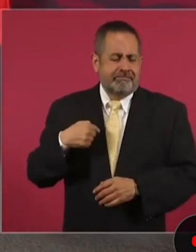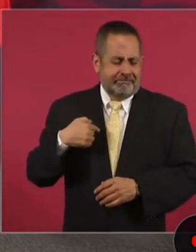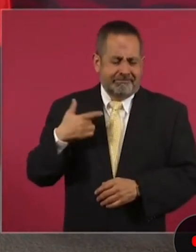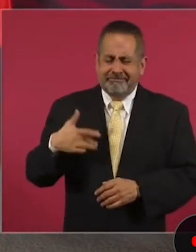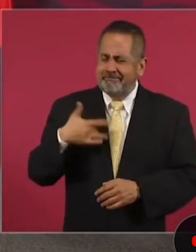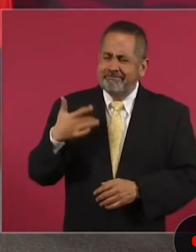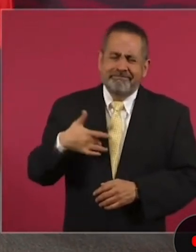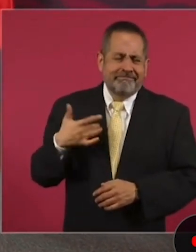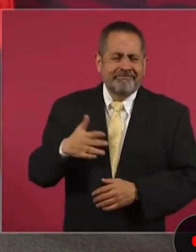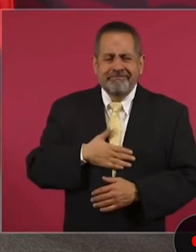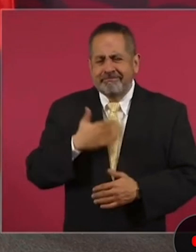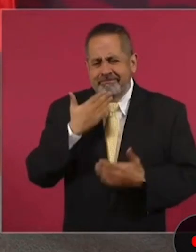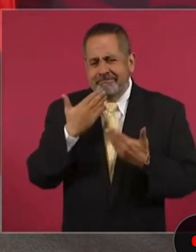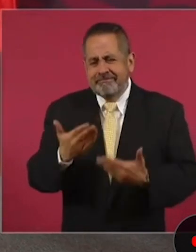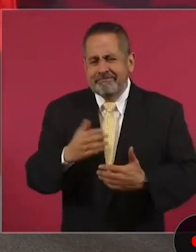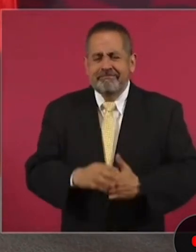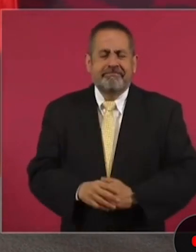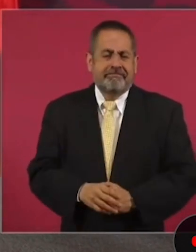satisfactorio,